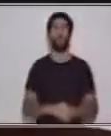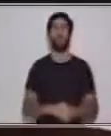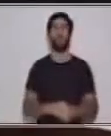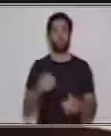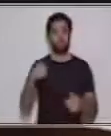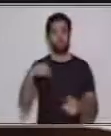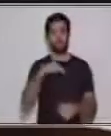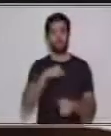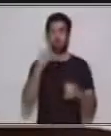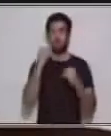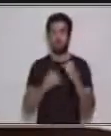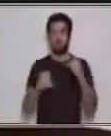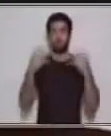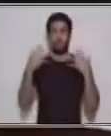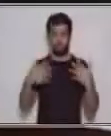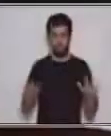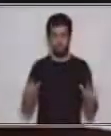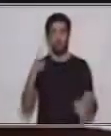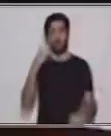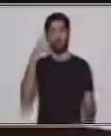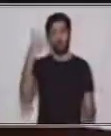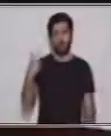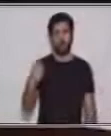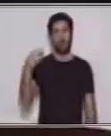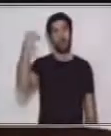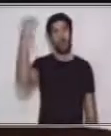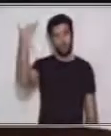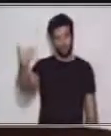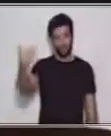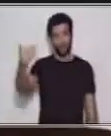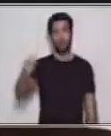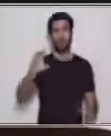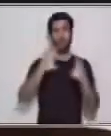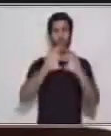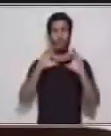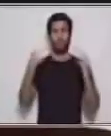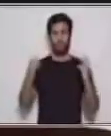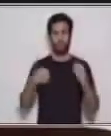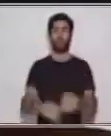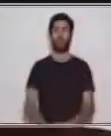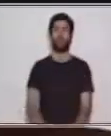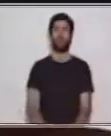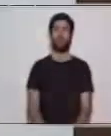Con esto concluimos y nos vemos en un próximo programa.